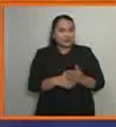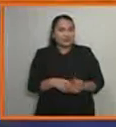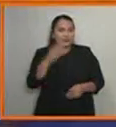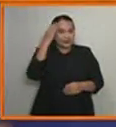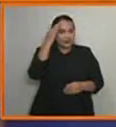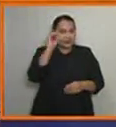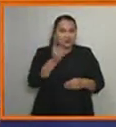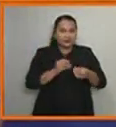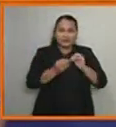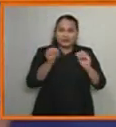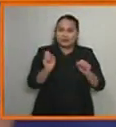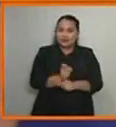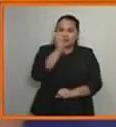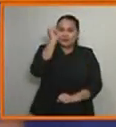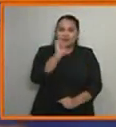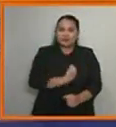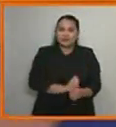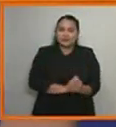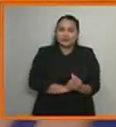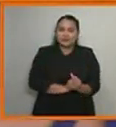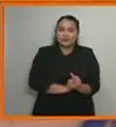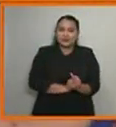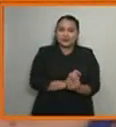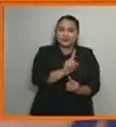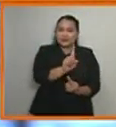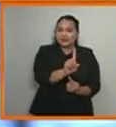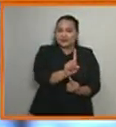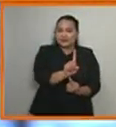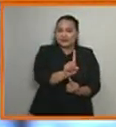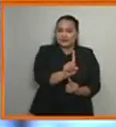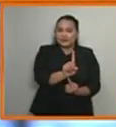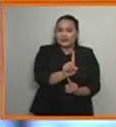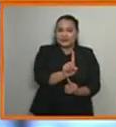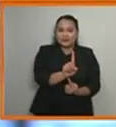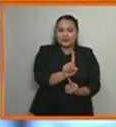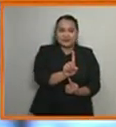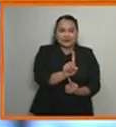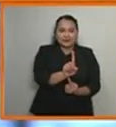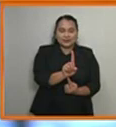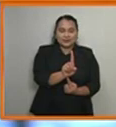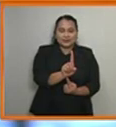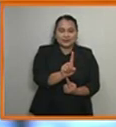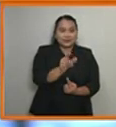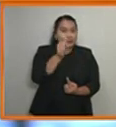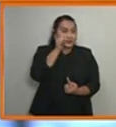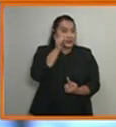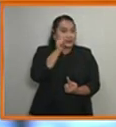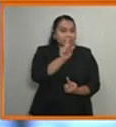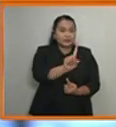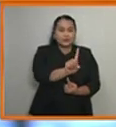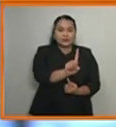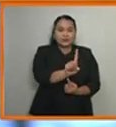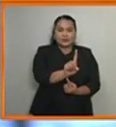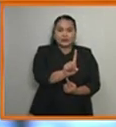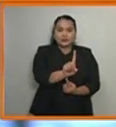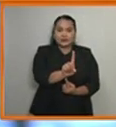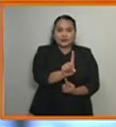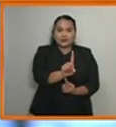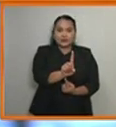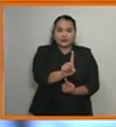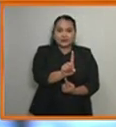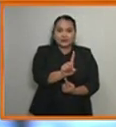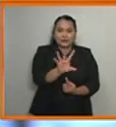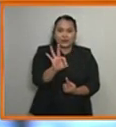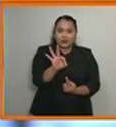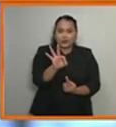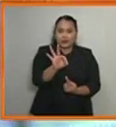dígito. Este es el 1. Segundo dígito, atentos. Este es el